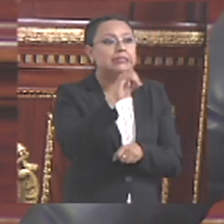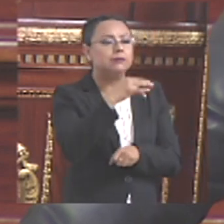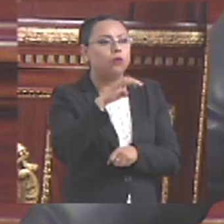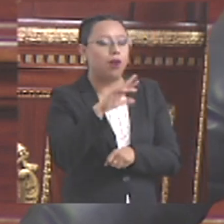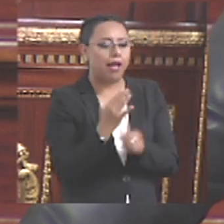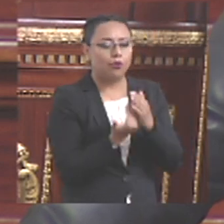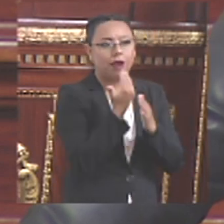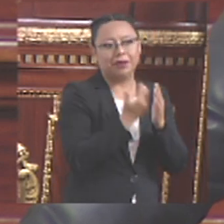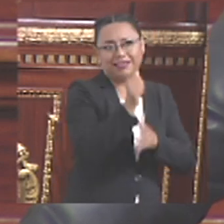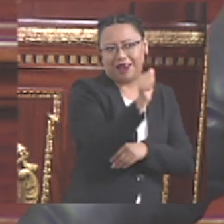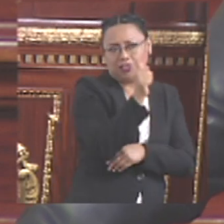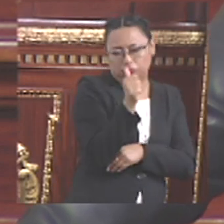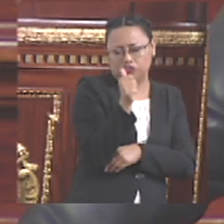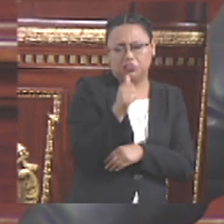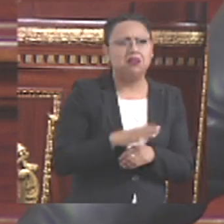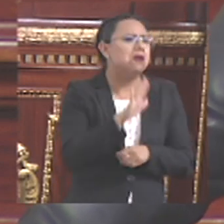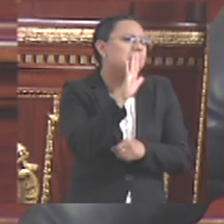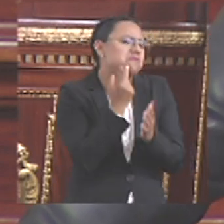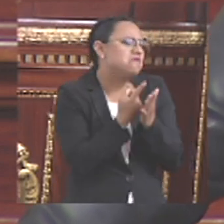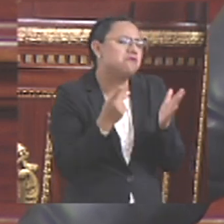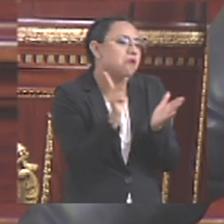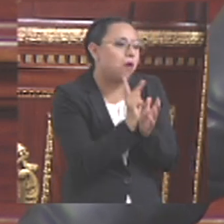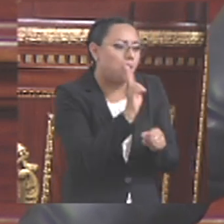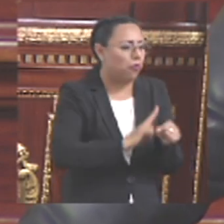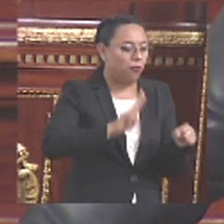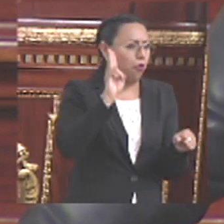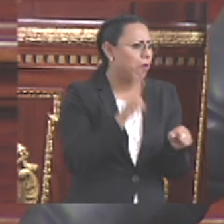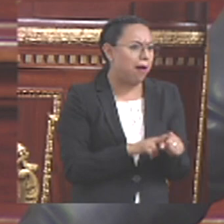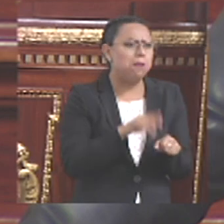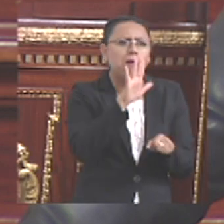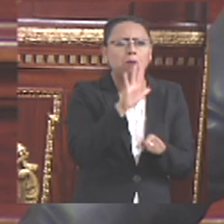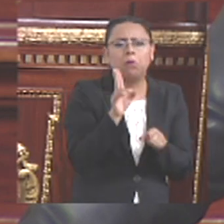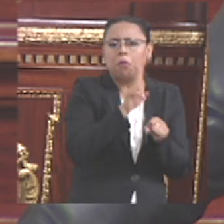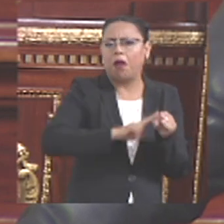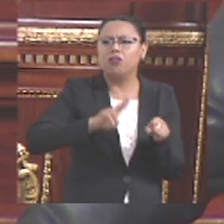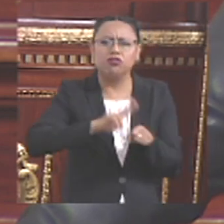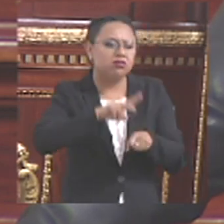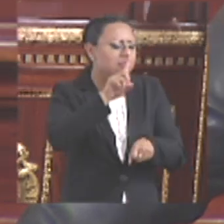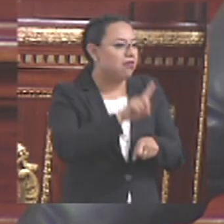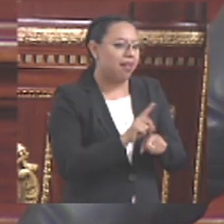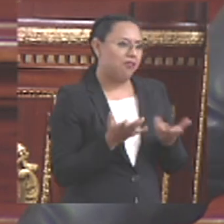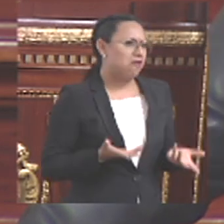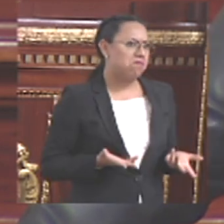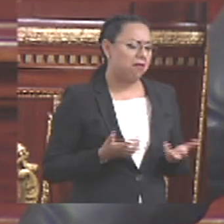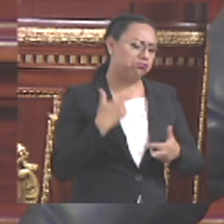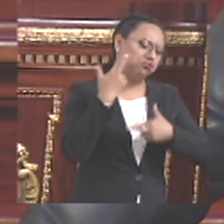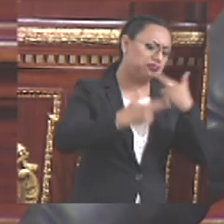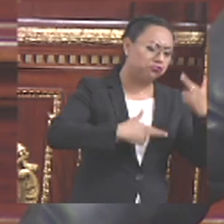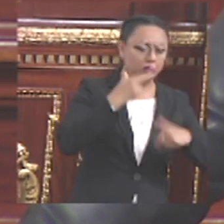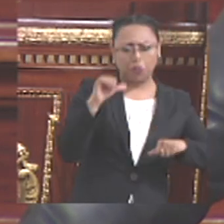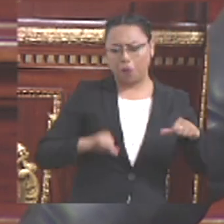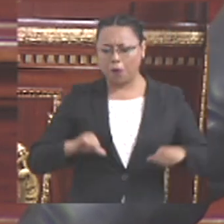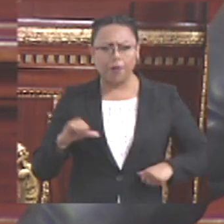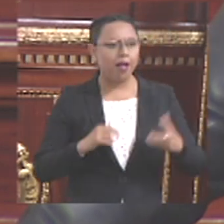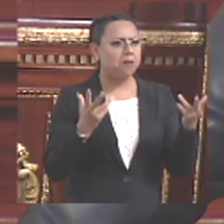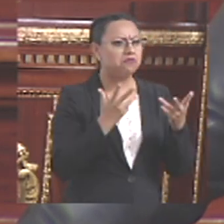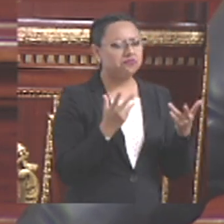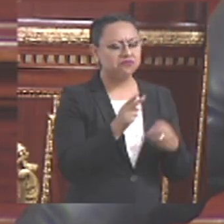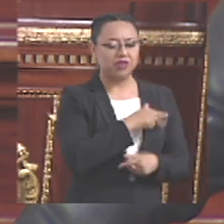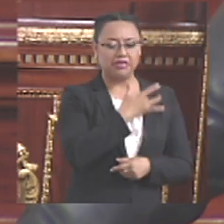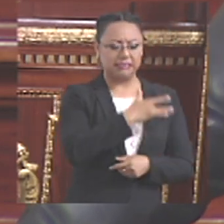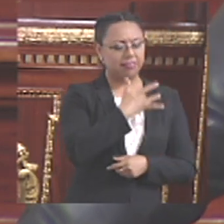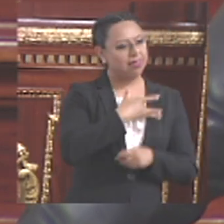más de protección civil. Todo parecía transcurrir con normalidad. Regresamos a nuestras actividades con la